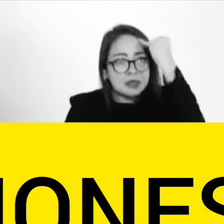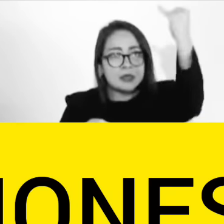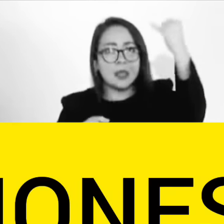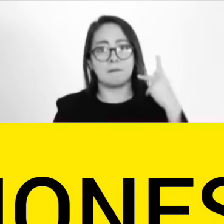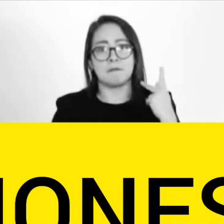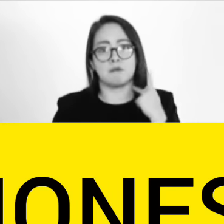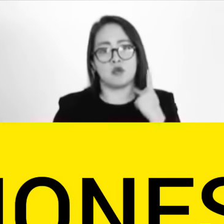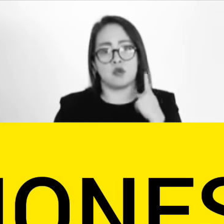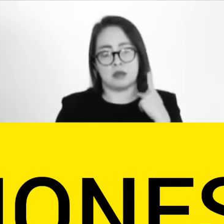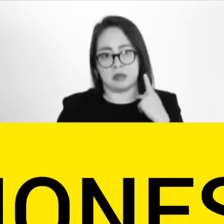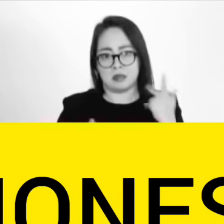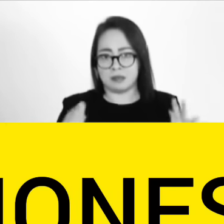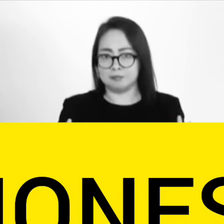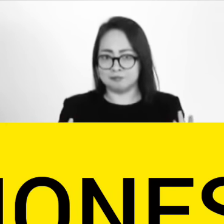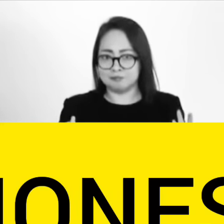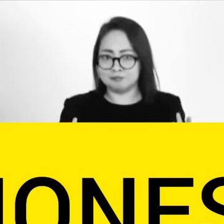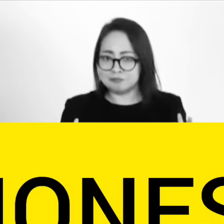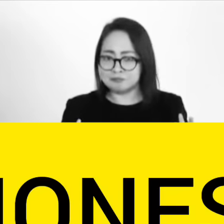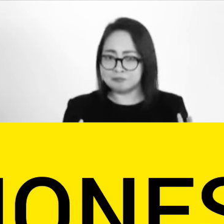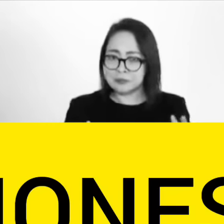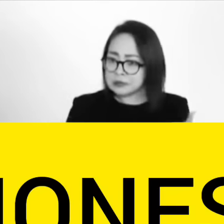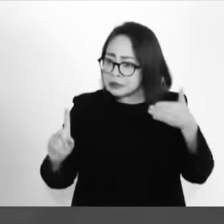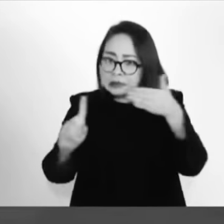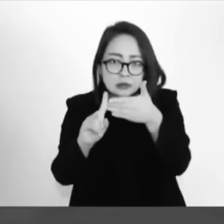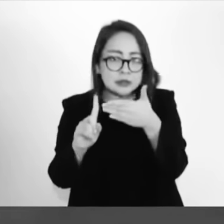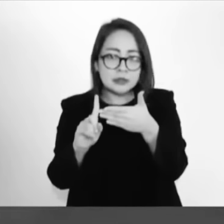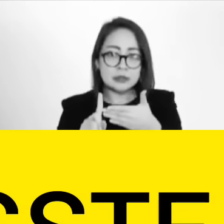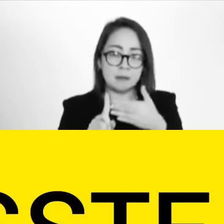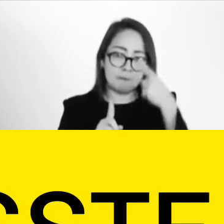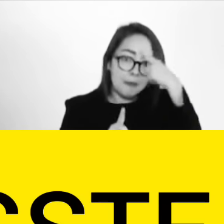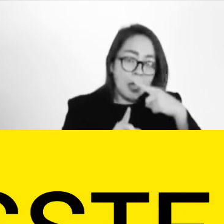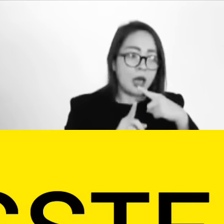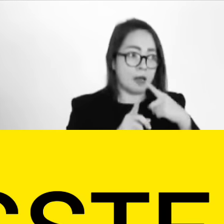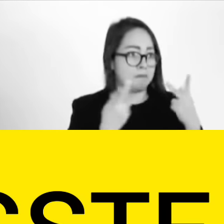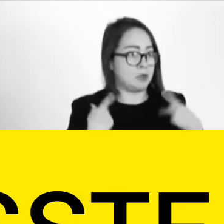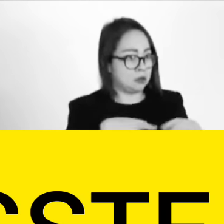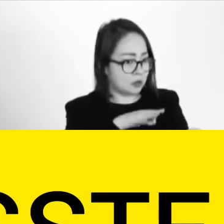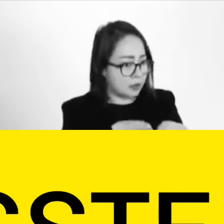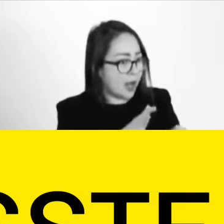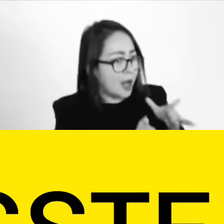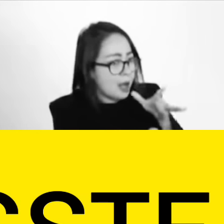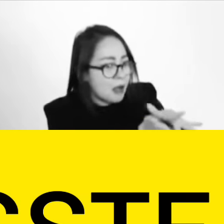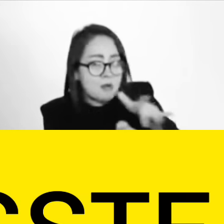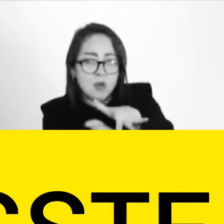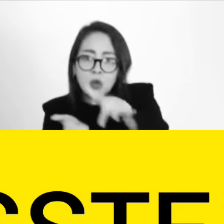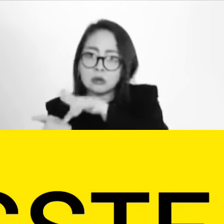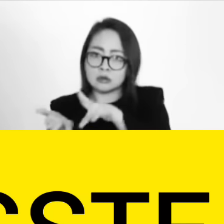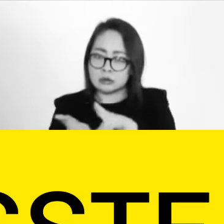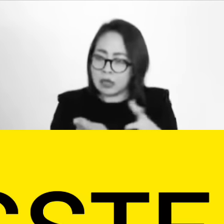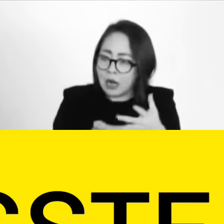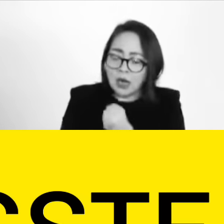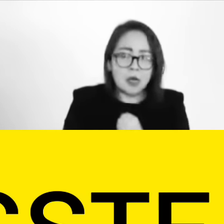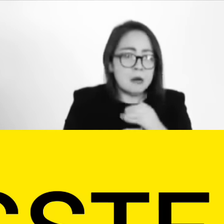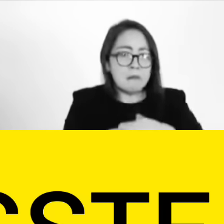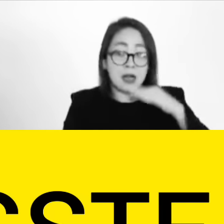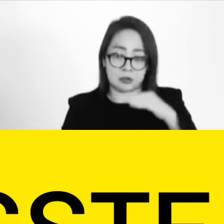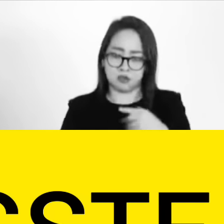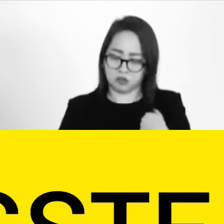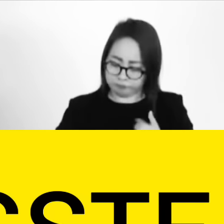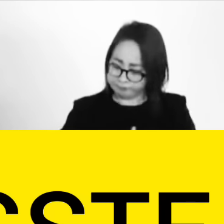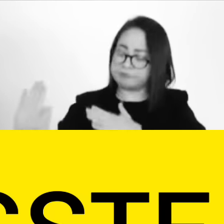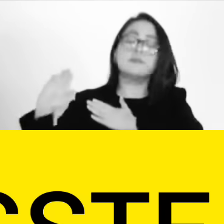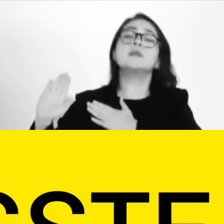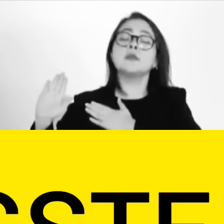política salarial. Y aquí hago el compromiso de que antes de que yo termine